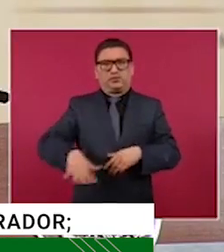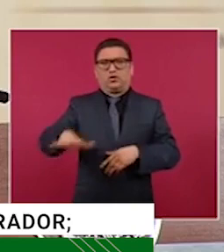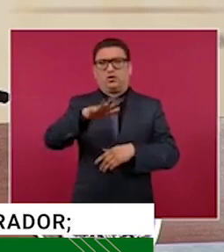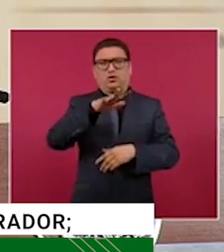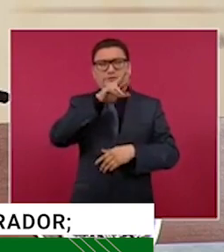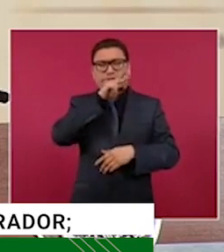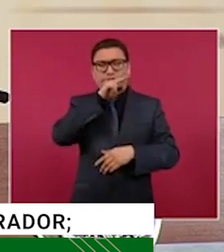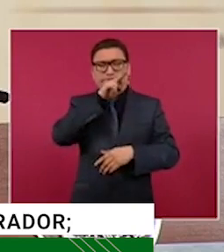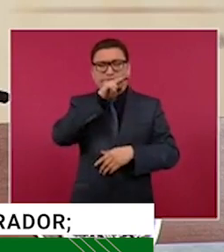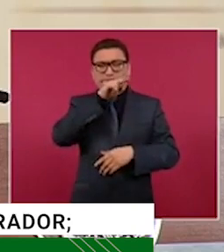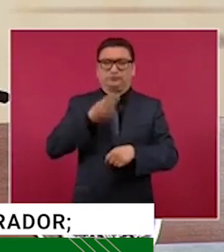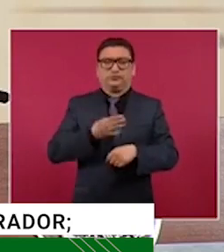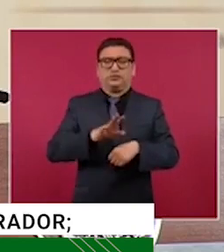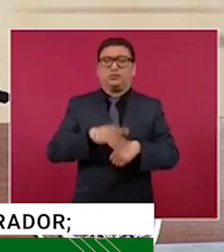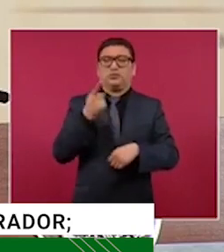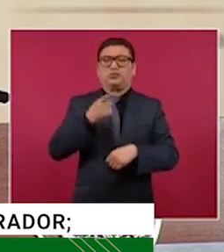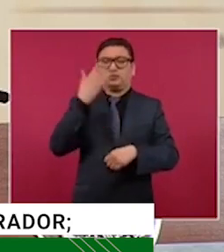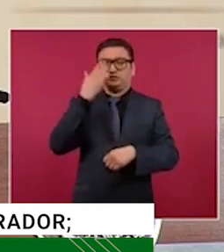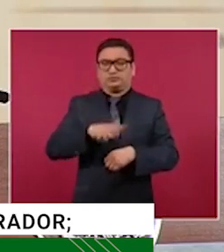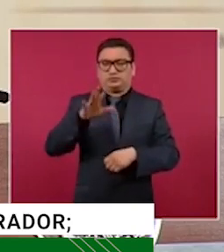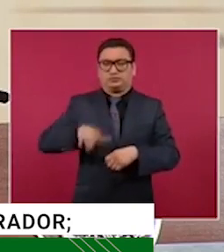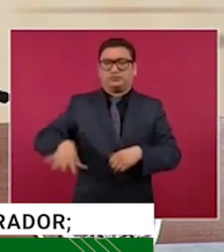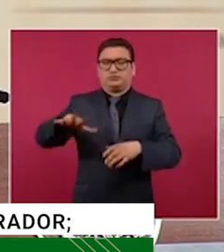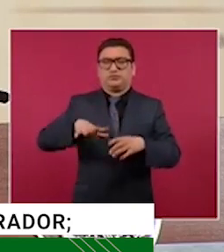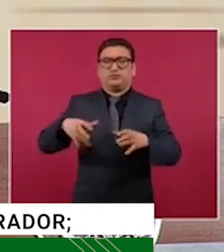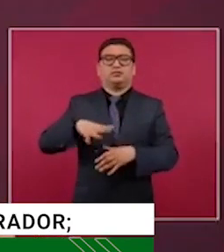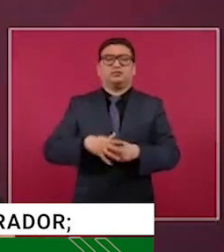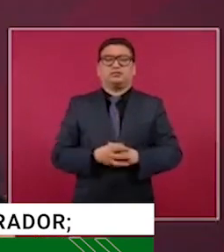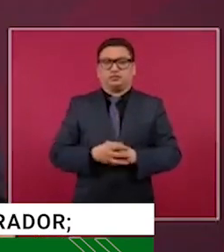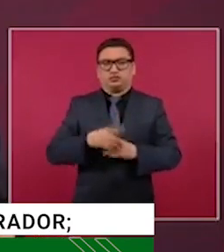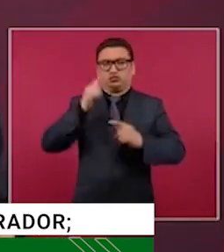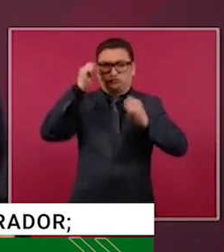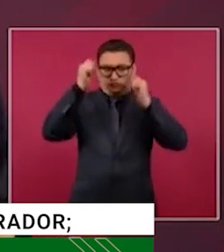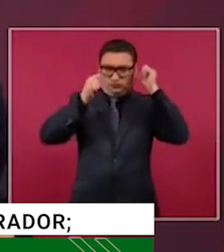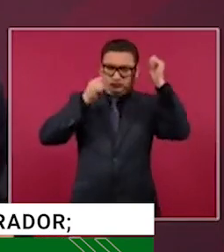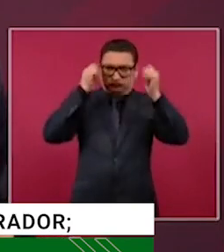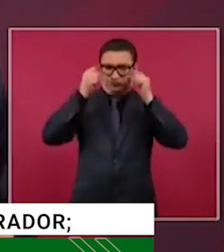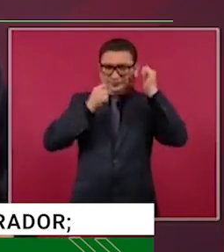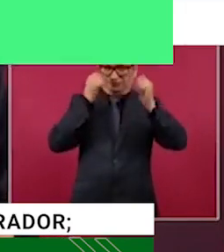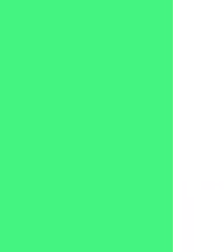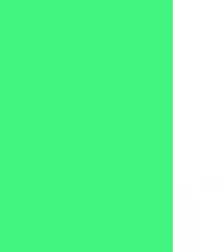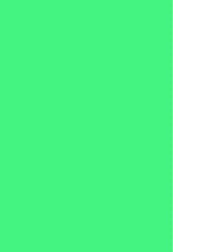muy preocupados los del sector turístico.